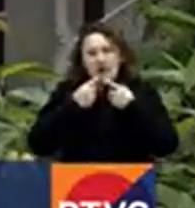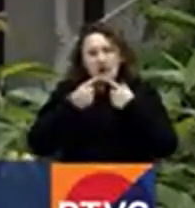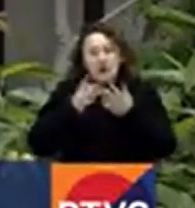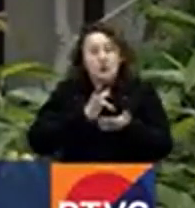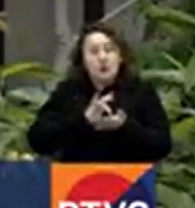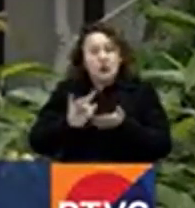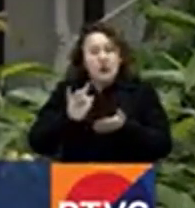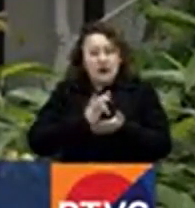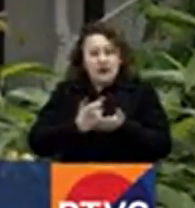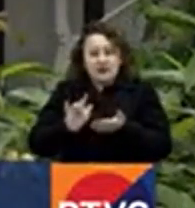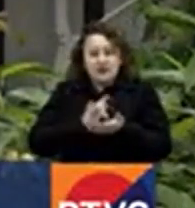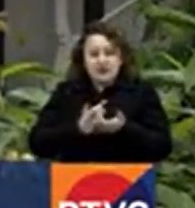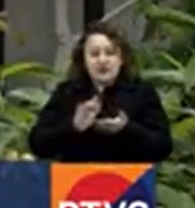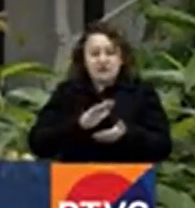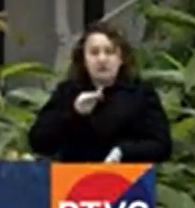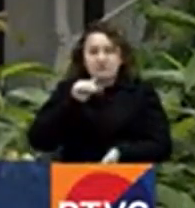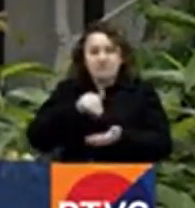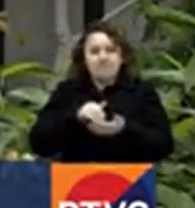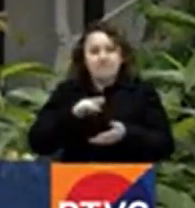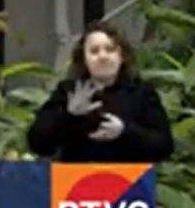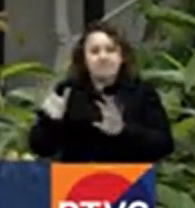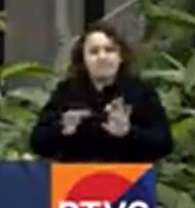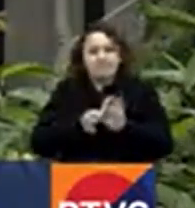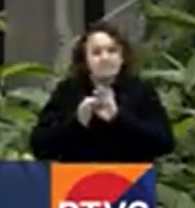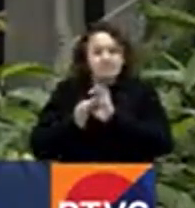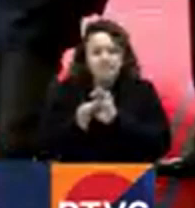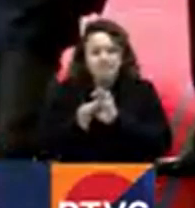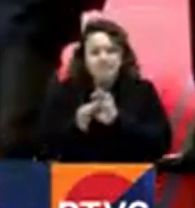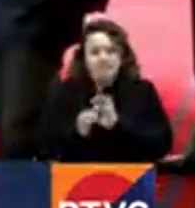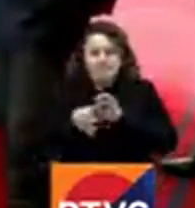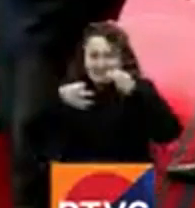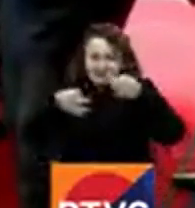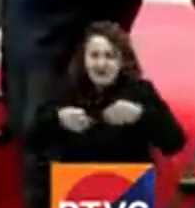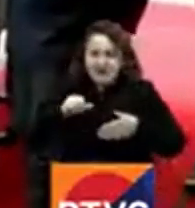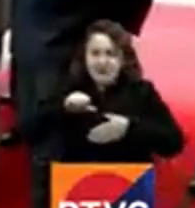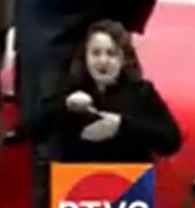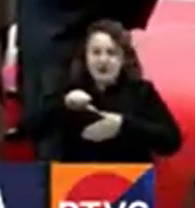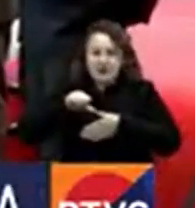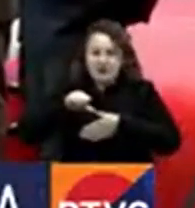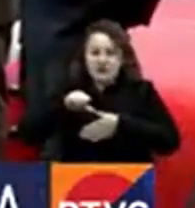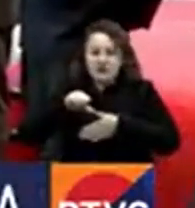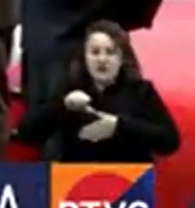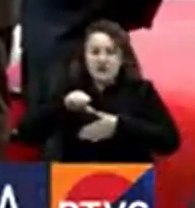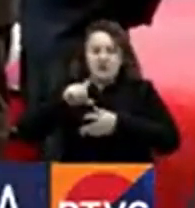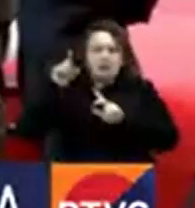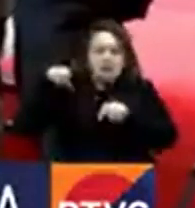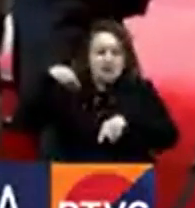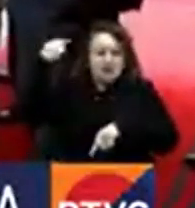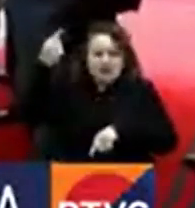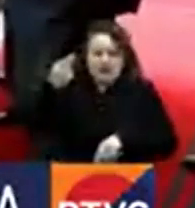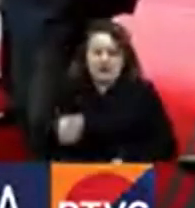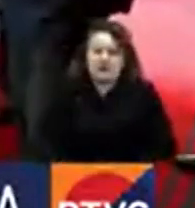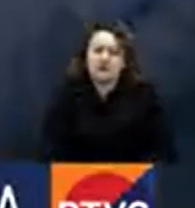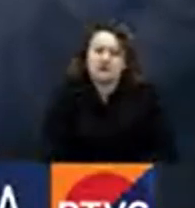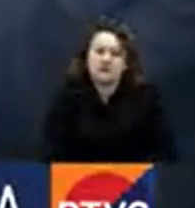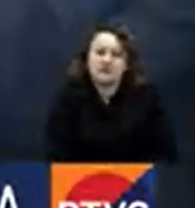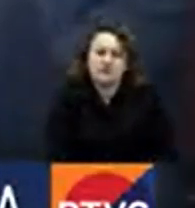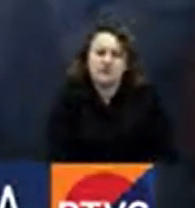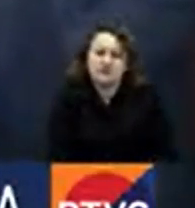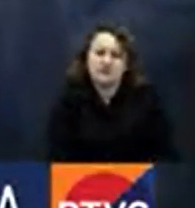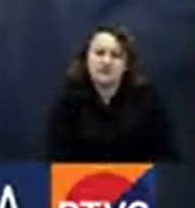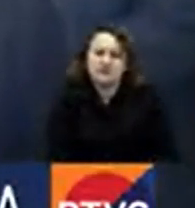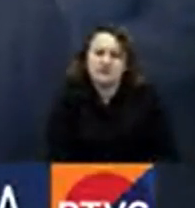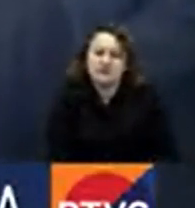de llegar con una posición conjunta de América del Sur a la próxima COP. O nos